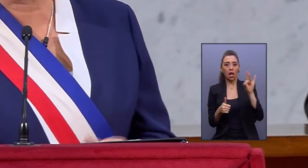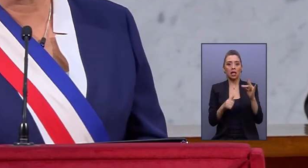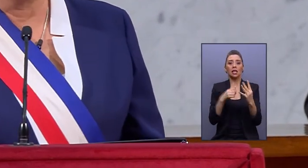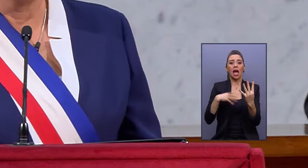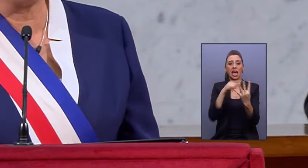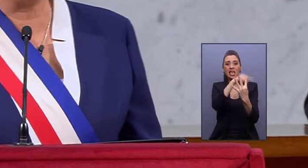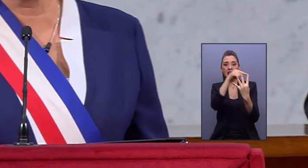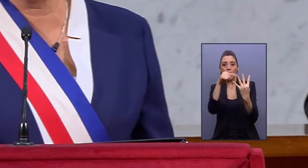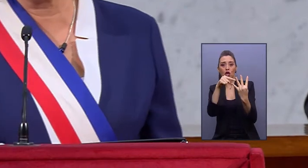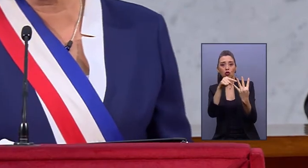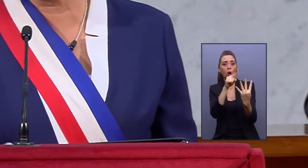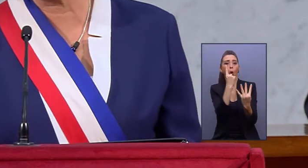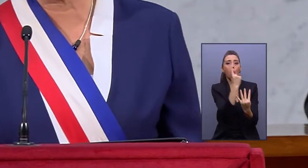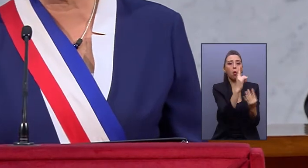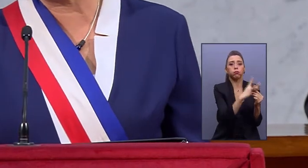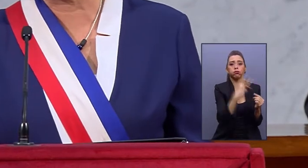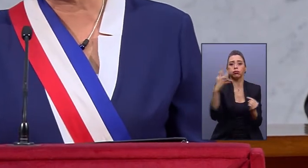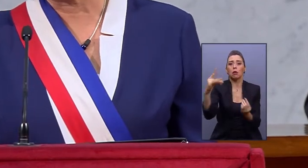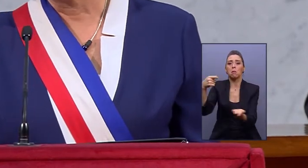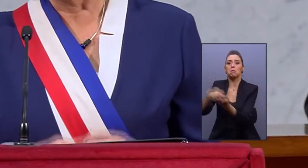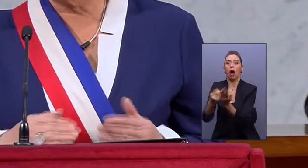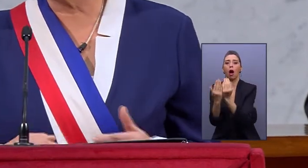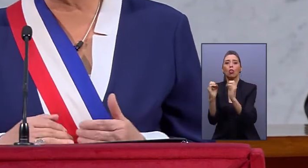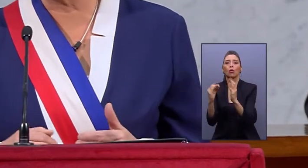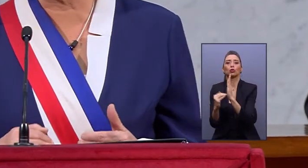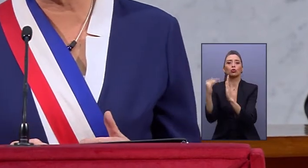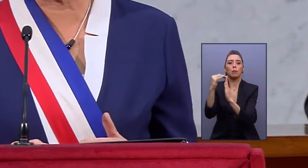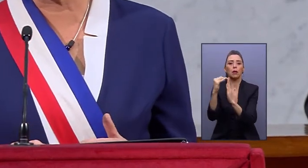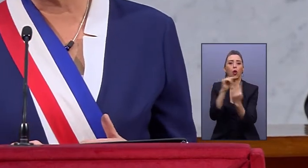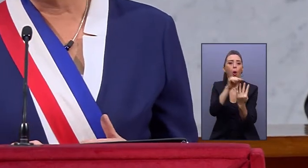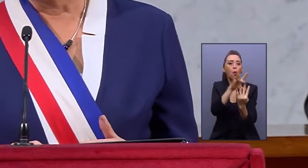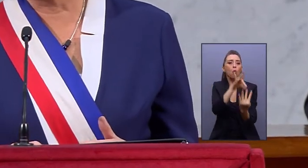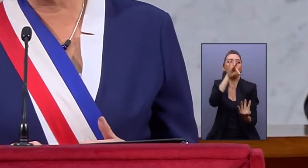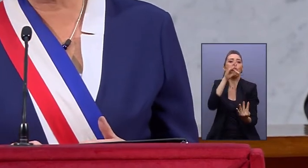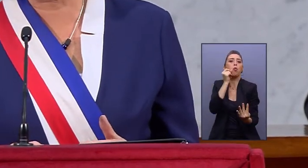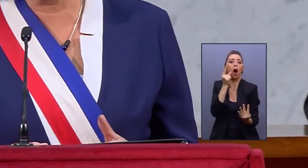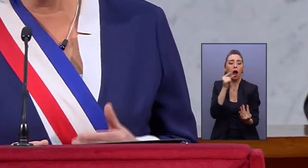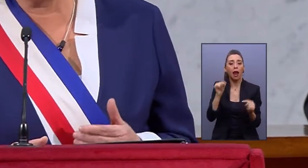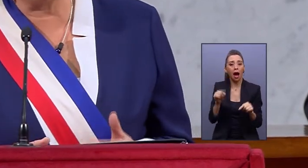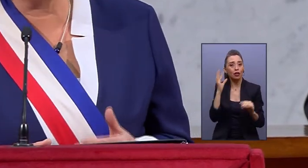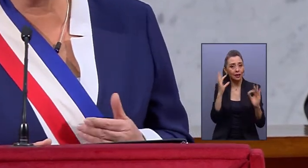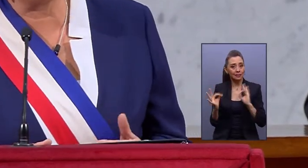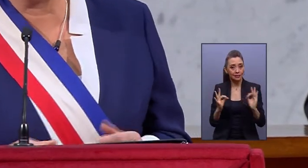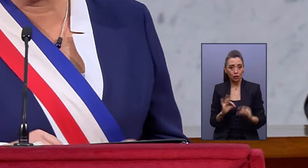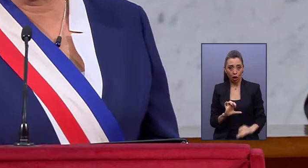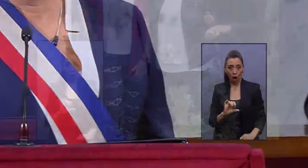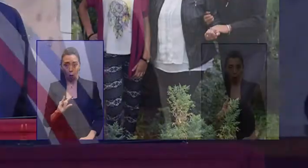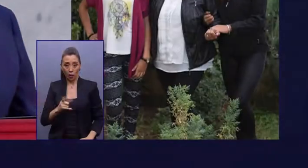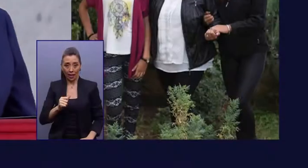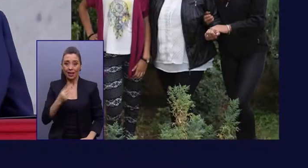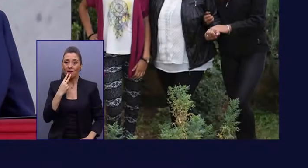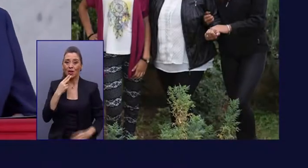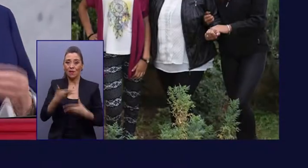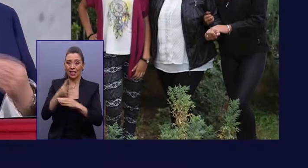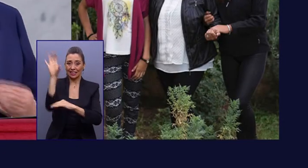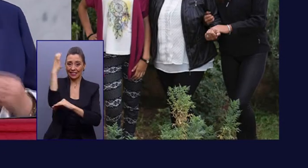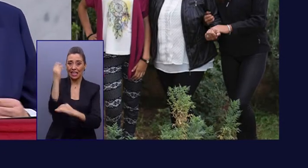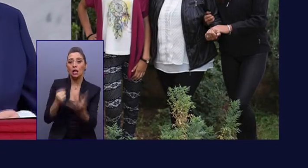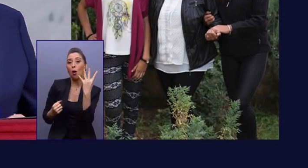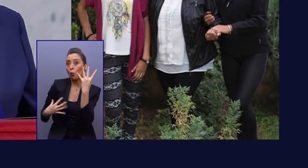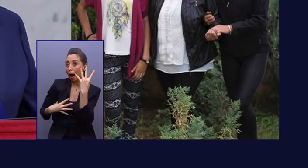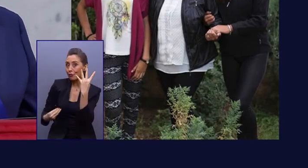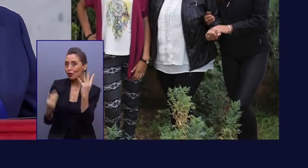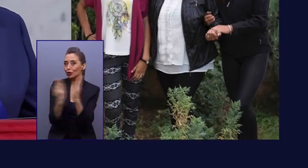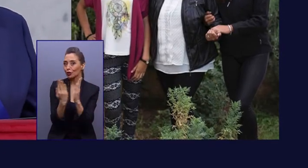de ellos podían costear su educación superior. Y hoy tenemos casos como el de la señora Eugenia en La Serena, que tiene a sus 4